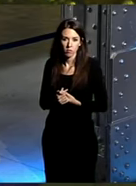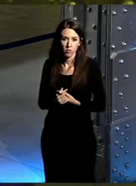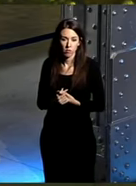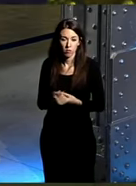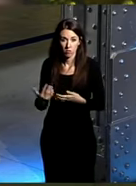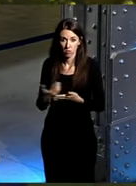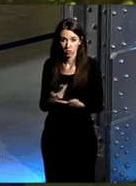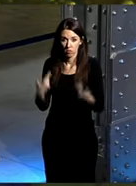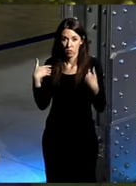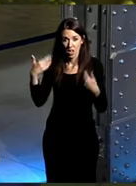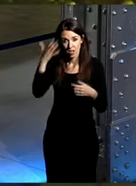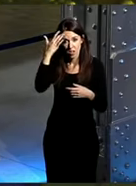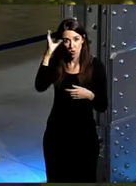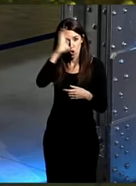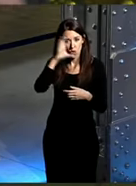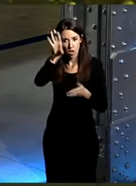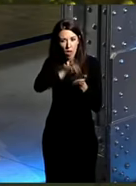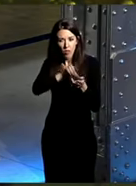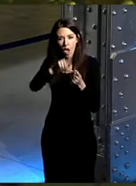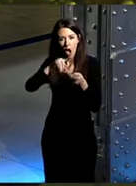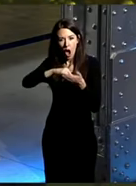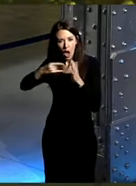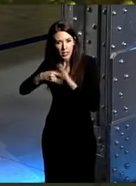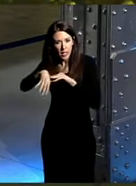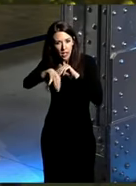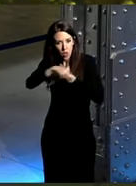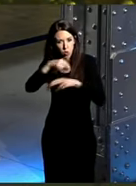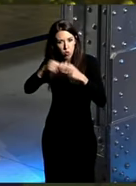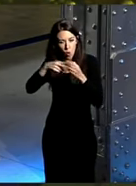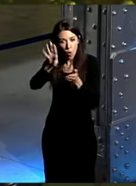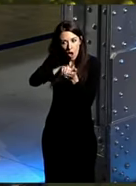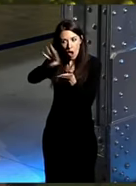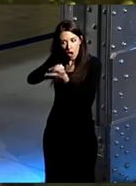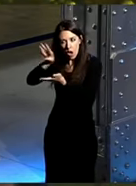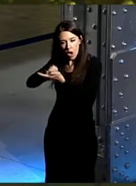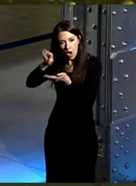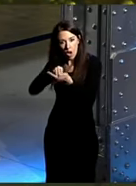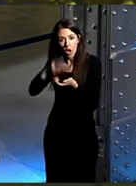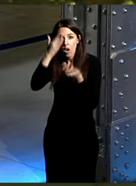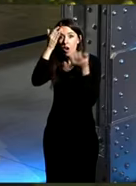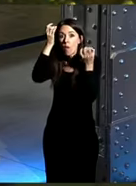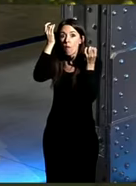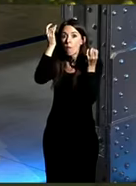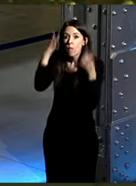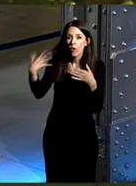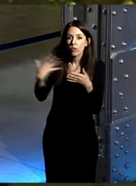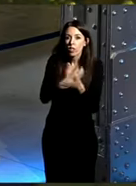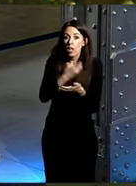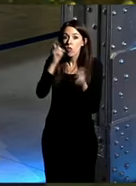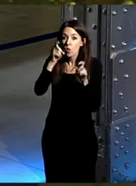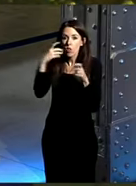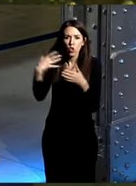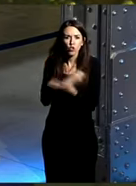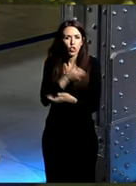de la neurociencia, y traigo de aquí, y traigo de la arquitectura, es como, por fin, parece que en la educación todo se